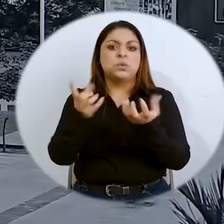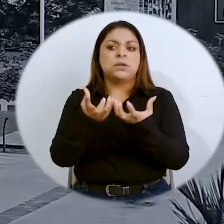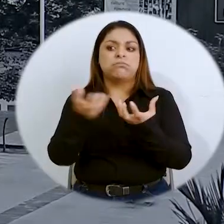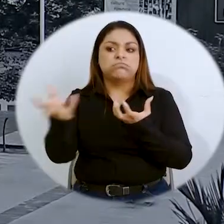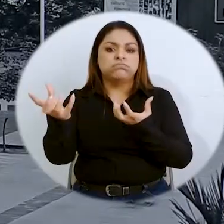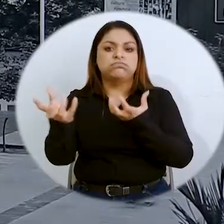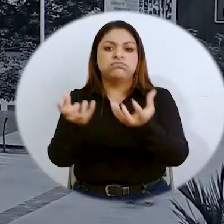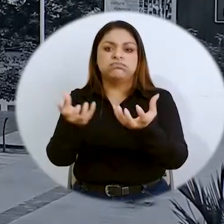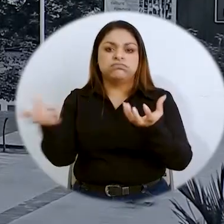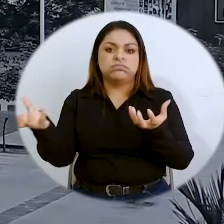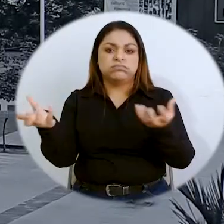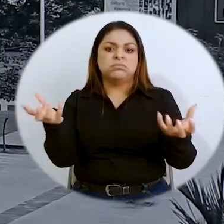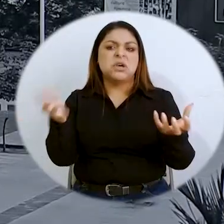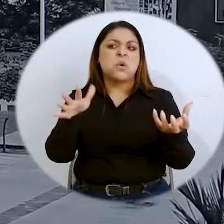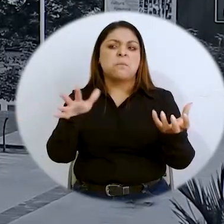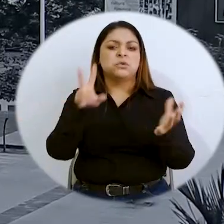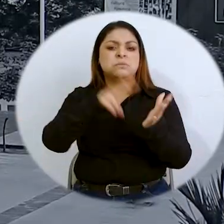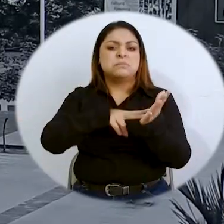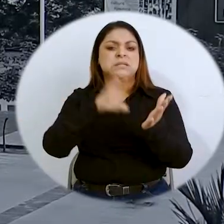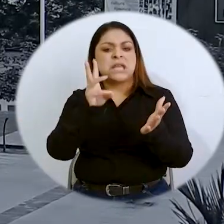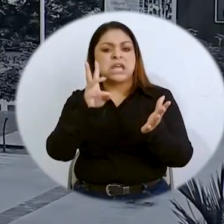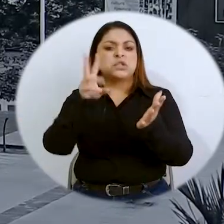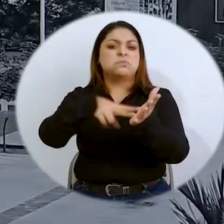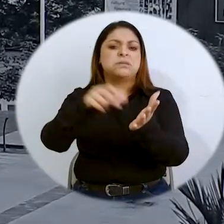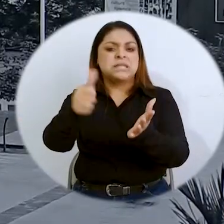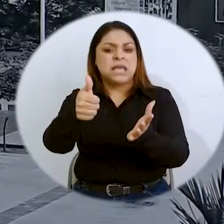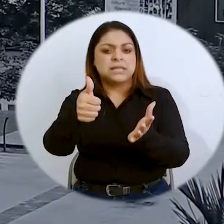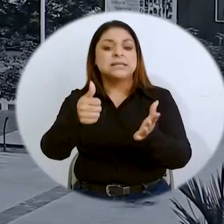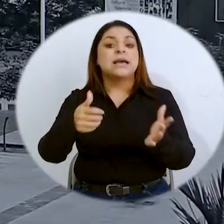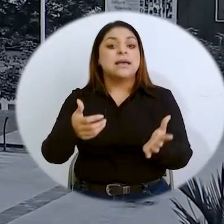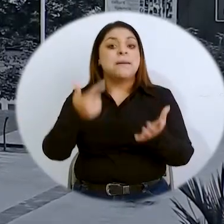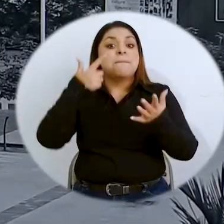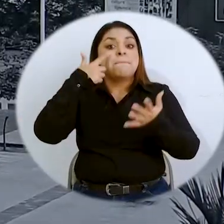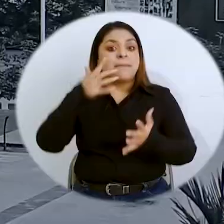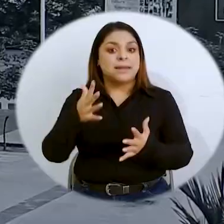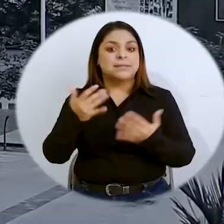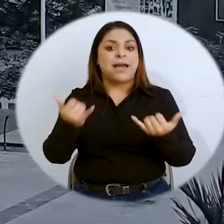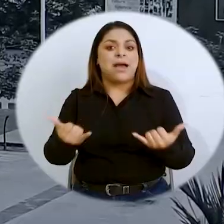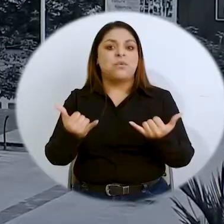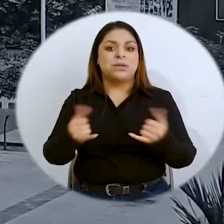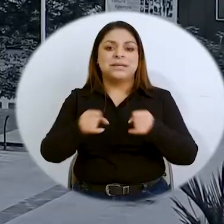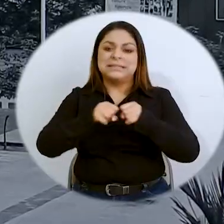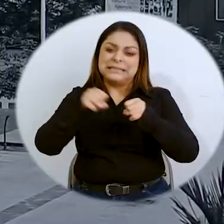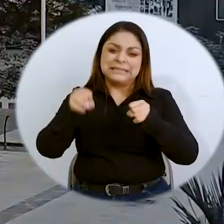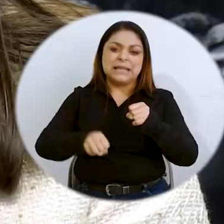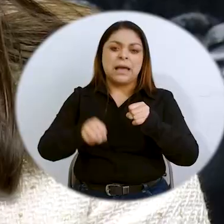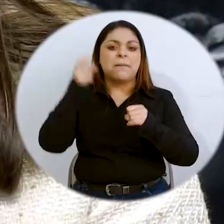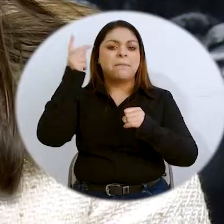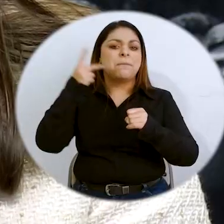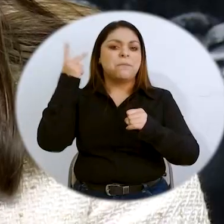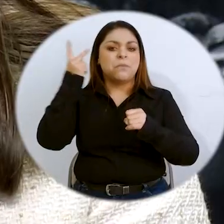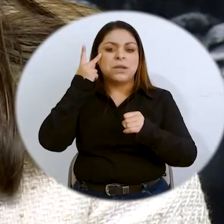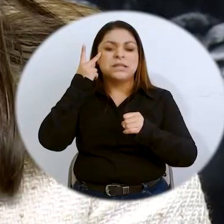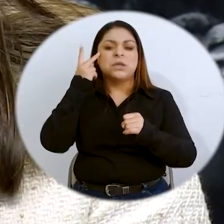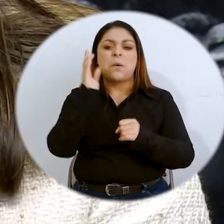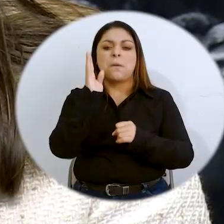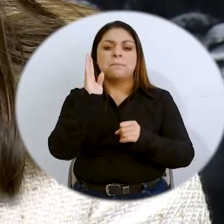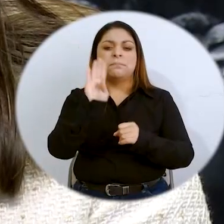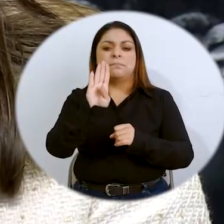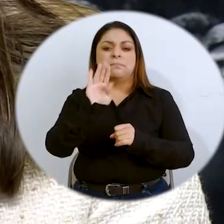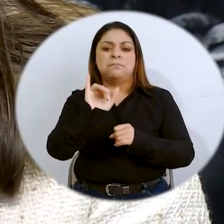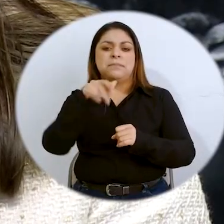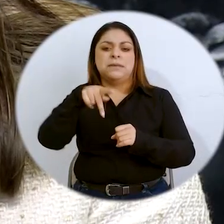se consolida más o menos 2006, 2010. Y parece que ahora estamos regresando a un sistema político bipolar con